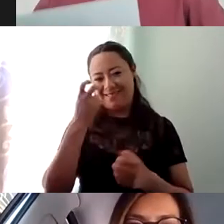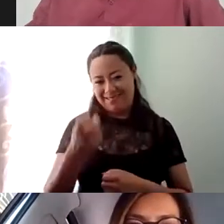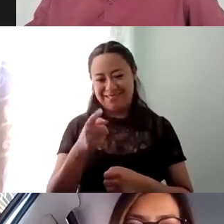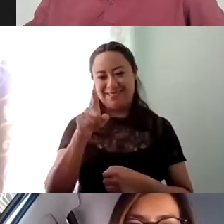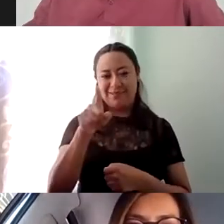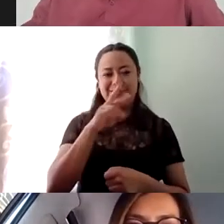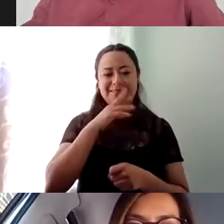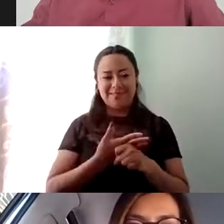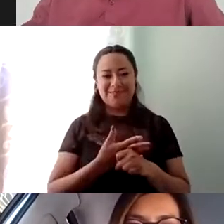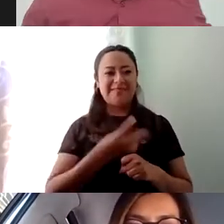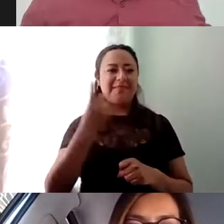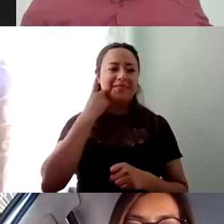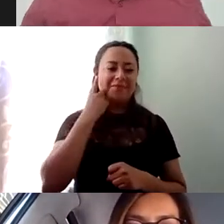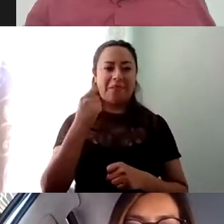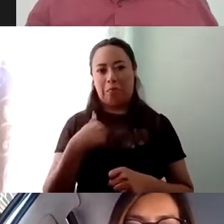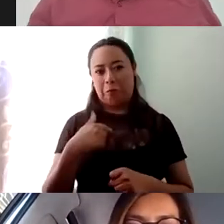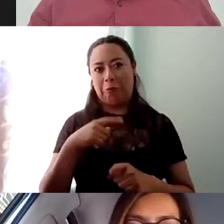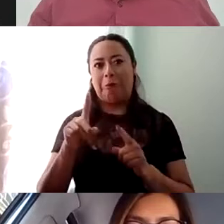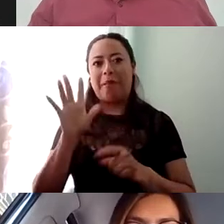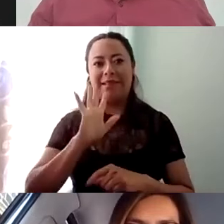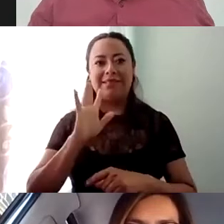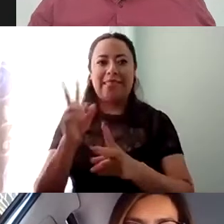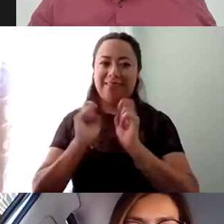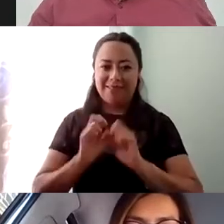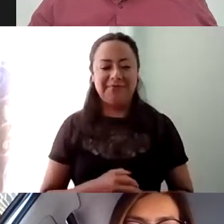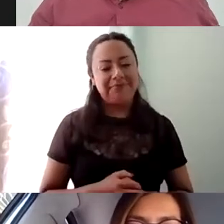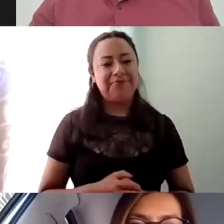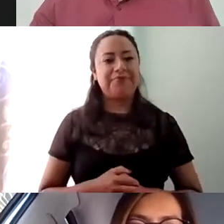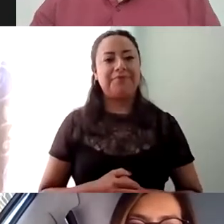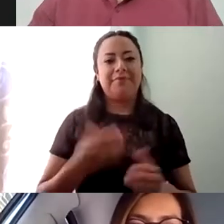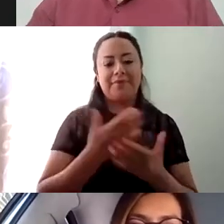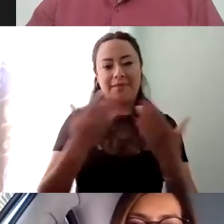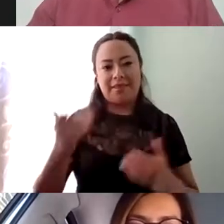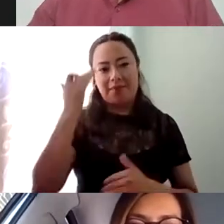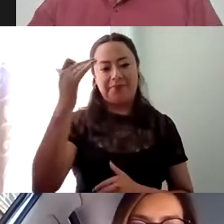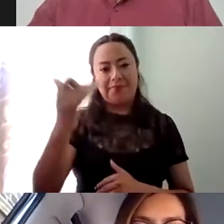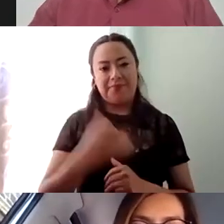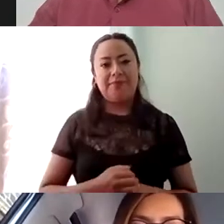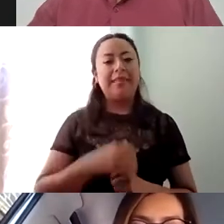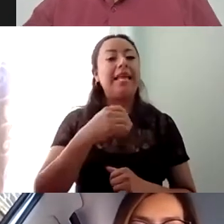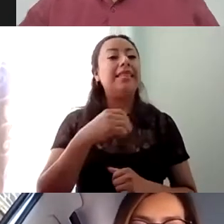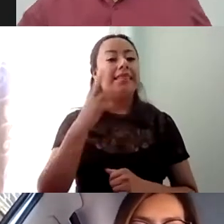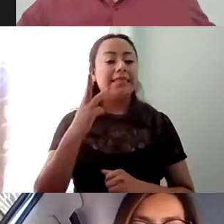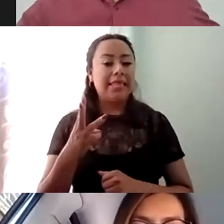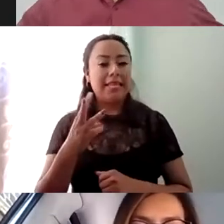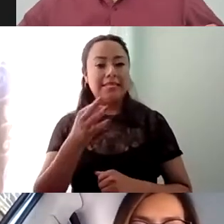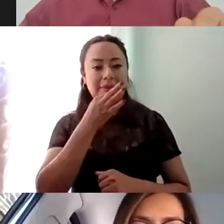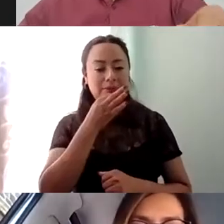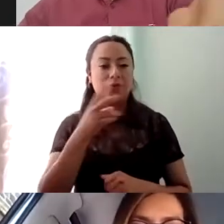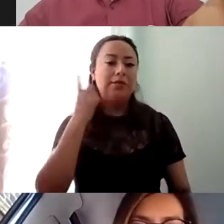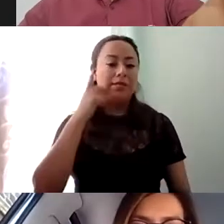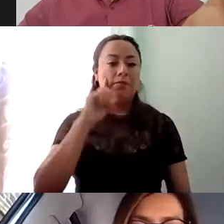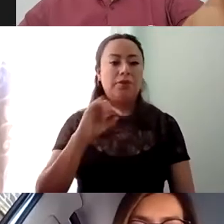No se preocupe, diputada Margarita. A continuación se concede el uso de la palabra hasta por 3 minutos a la diputada Janet Elizabeth Guerrero